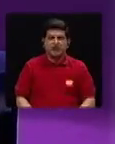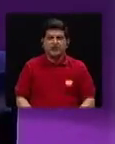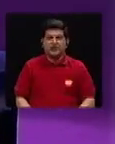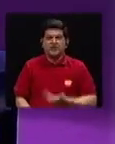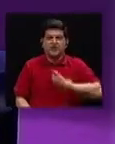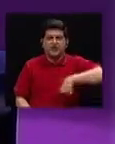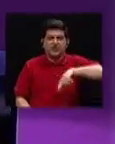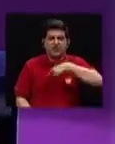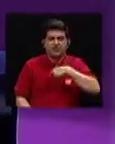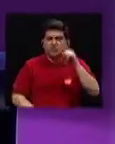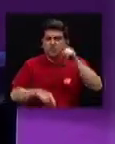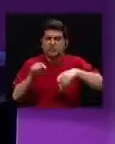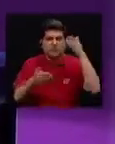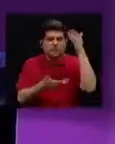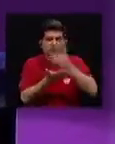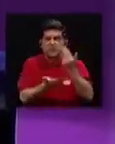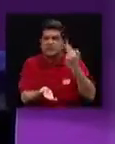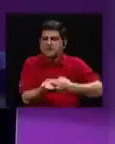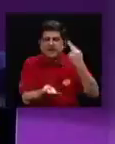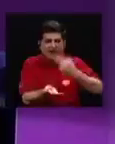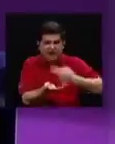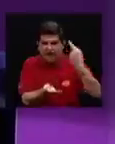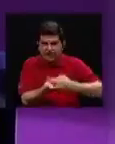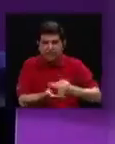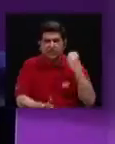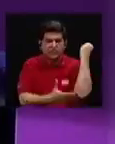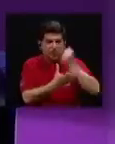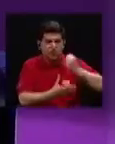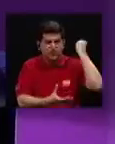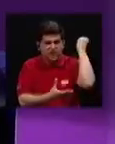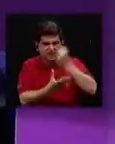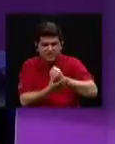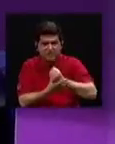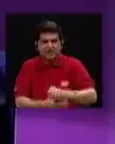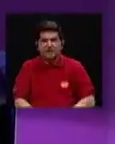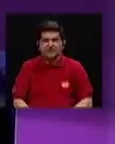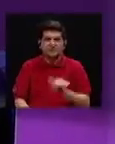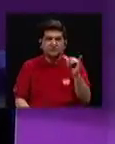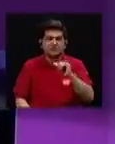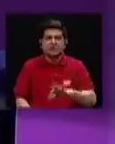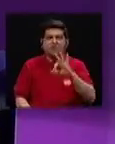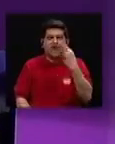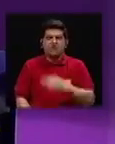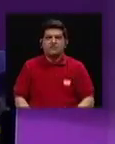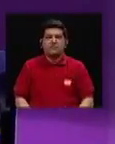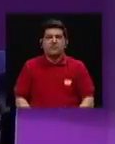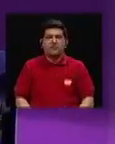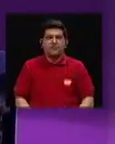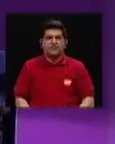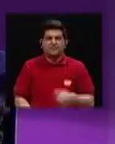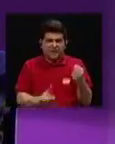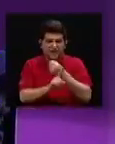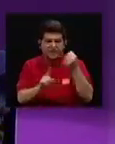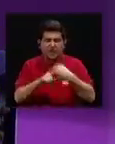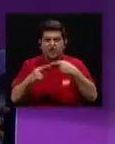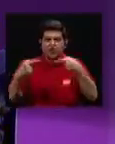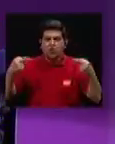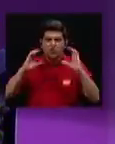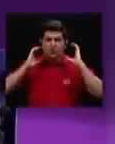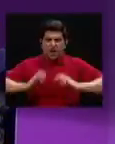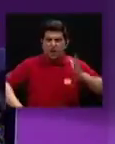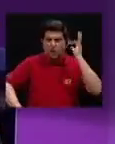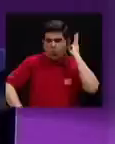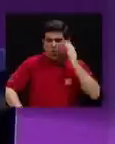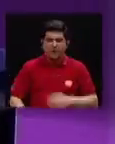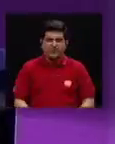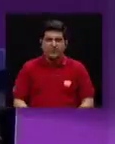detener el ritmo de los asesinatos y de las fuerzas y las formas de crueldad sobre el cuerpo de las mujeres no Qué qué es